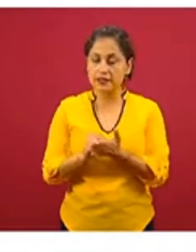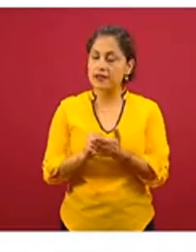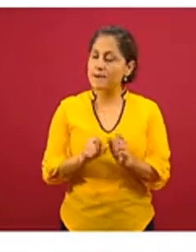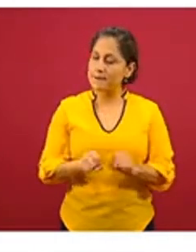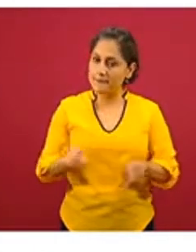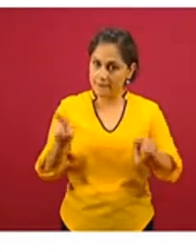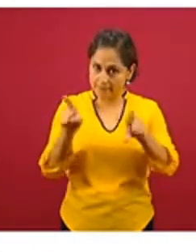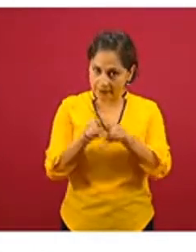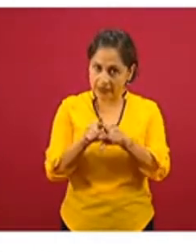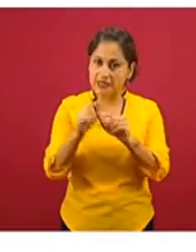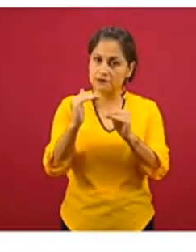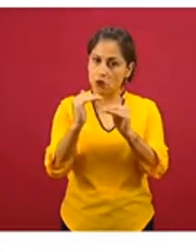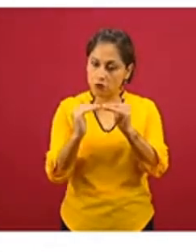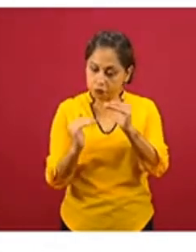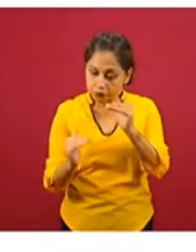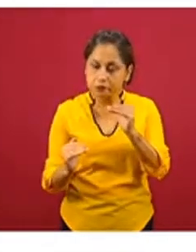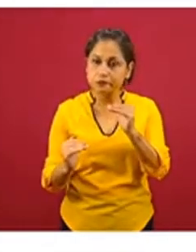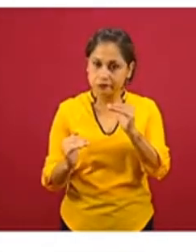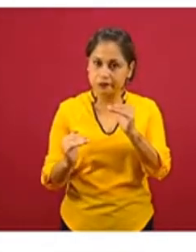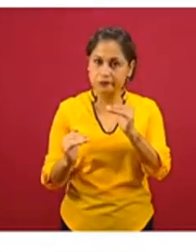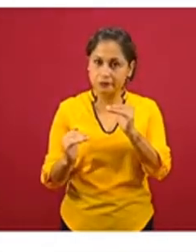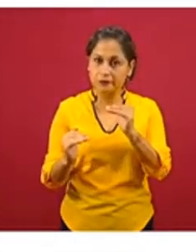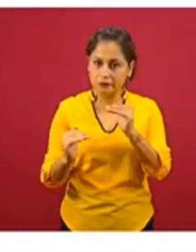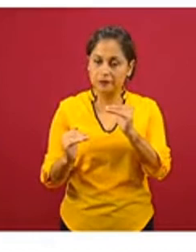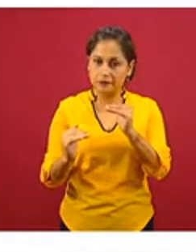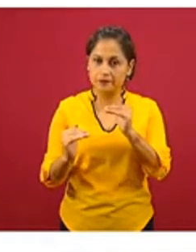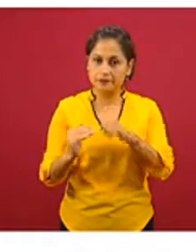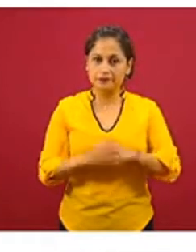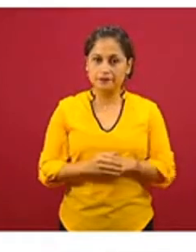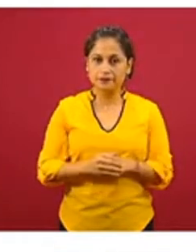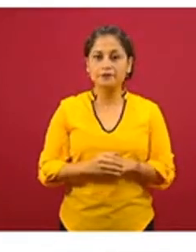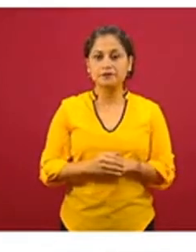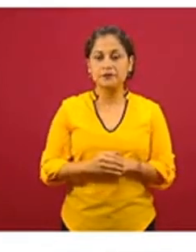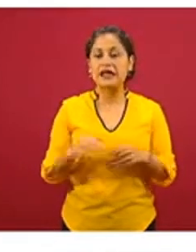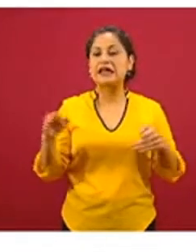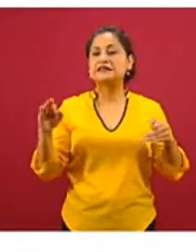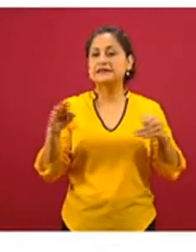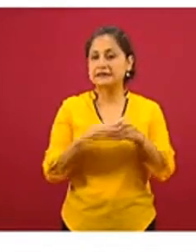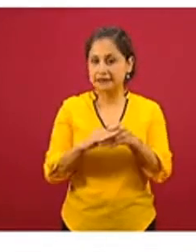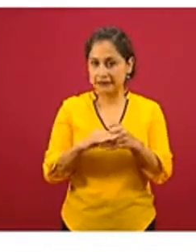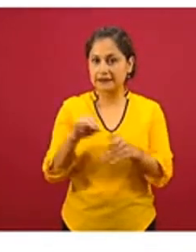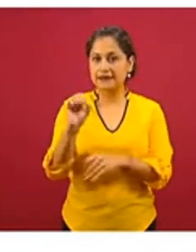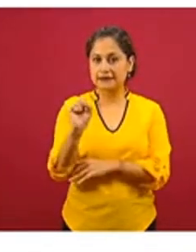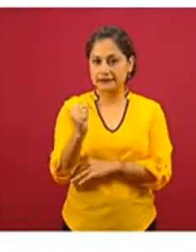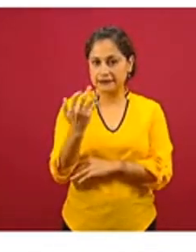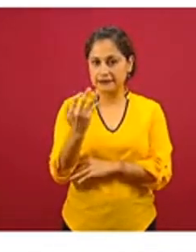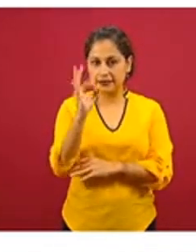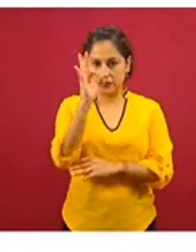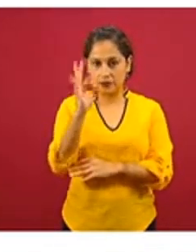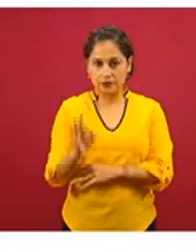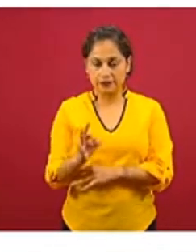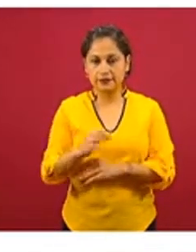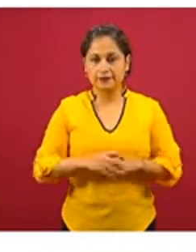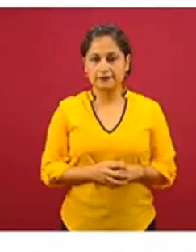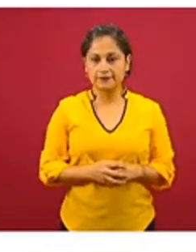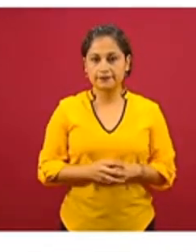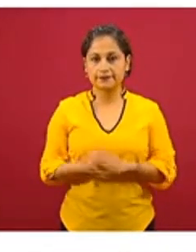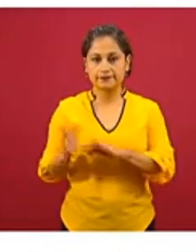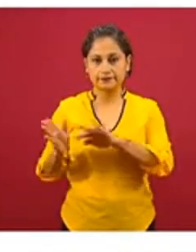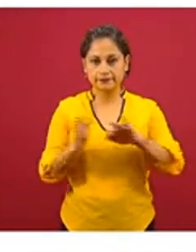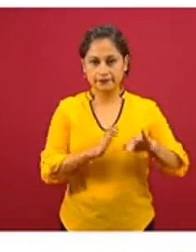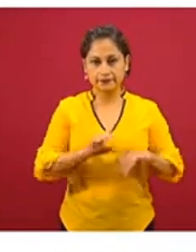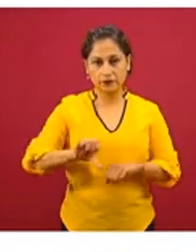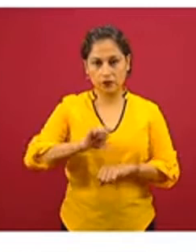la misma tendencia de llegar al menos a una disminución del 65%. Los siguientes 4 estados,